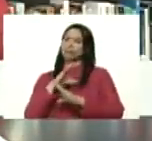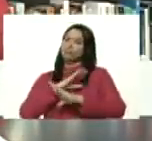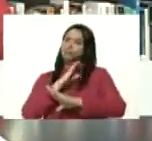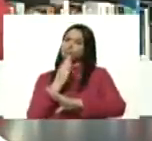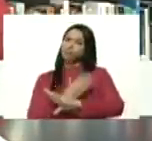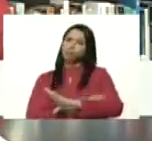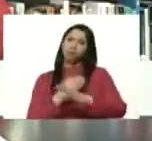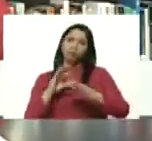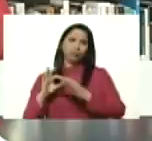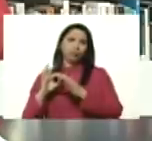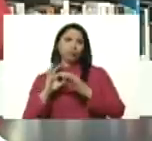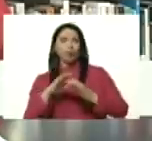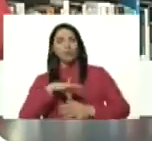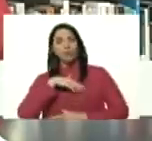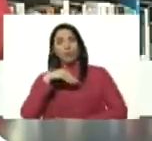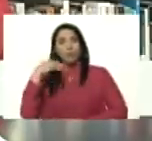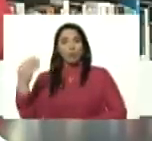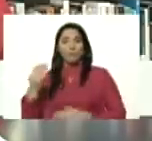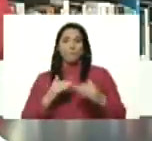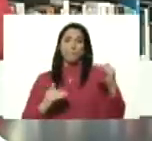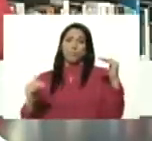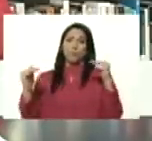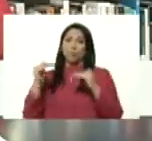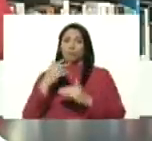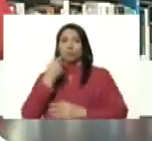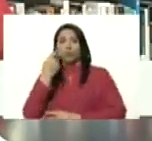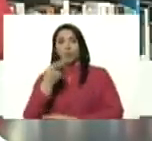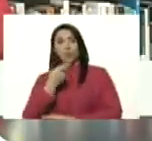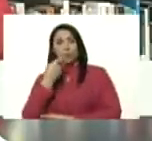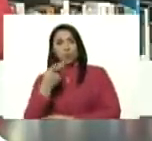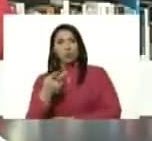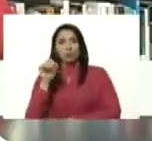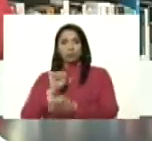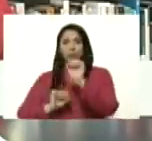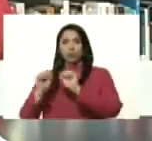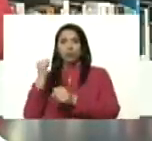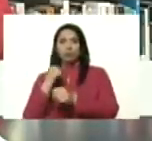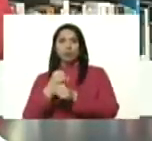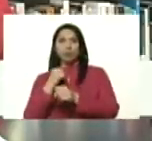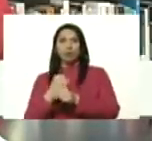fuerzas, espirituales, morales, políticas, sindicales,